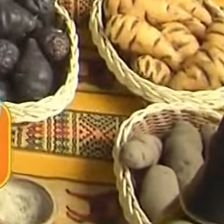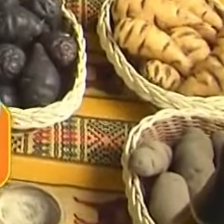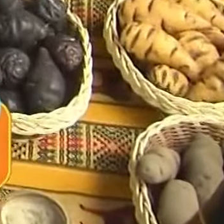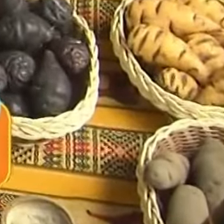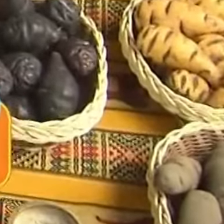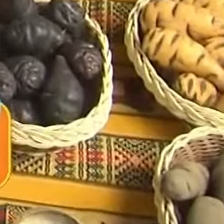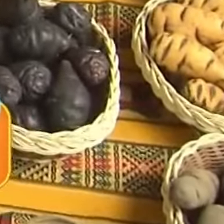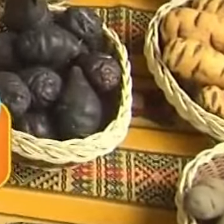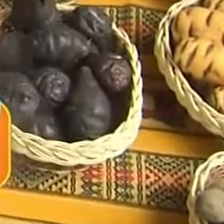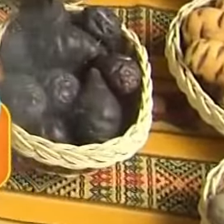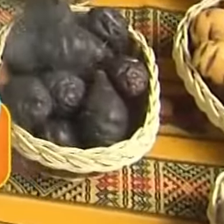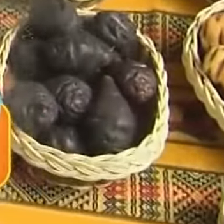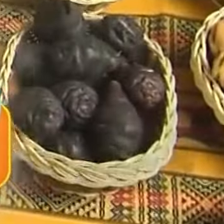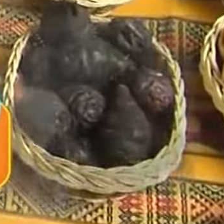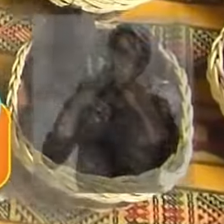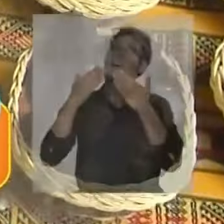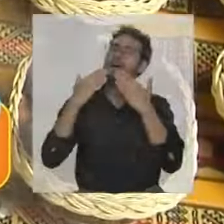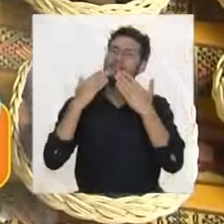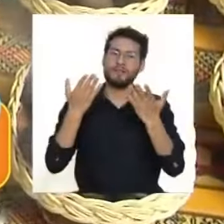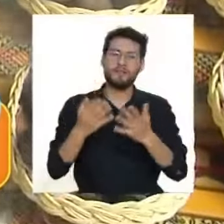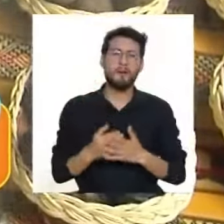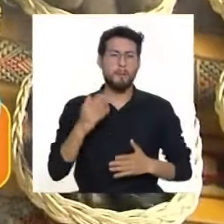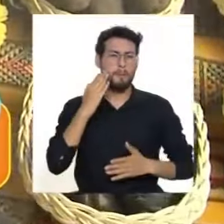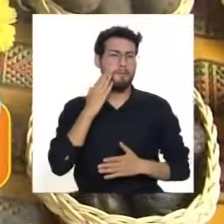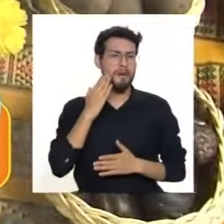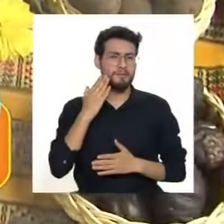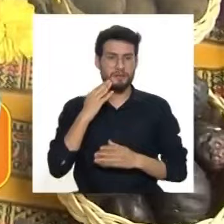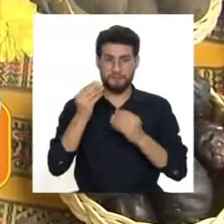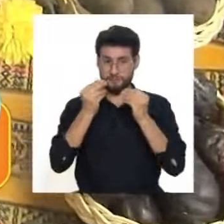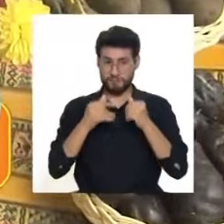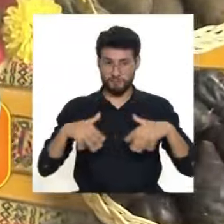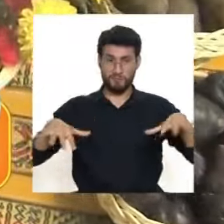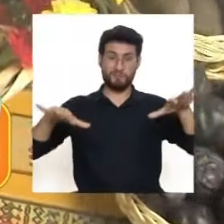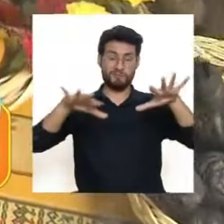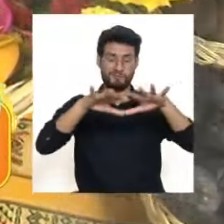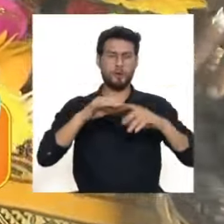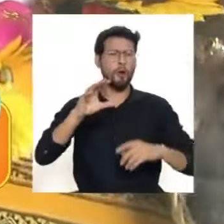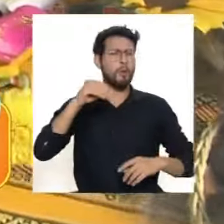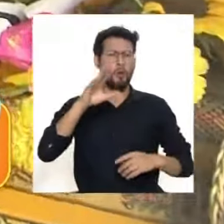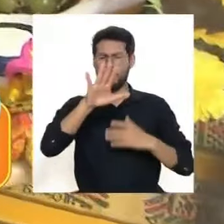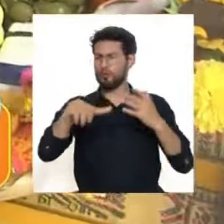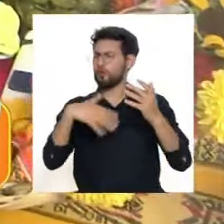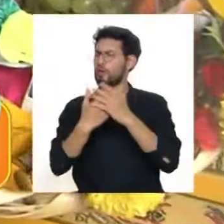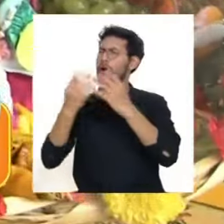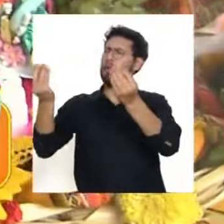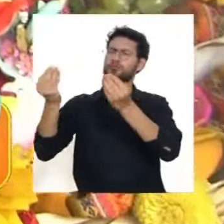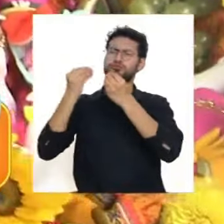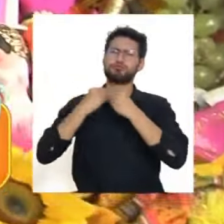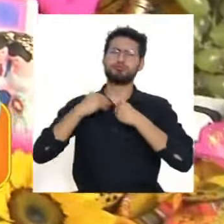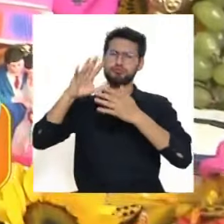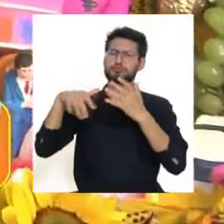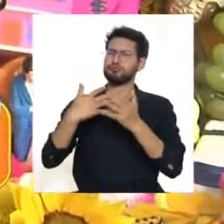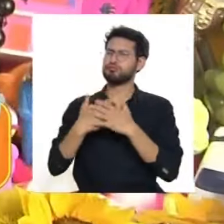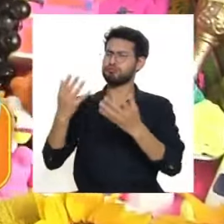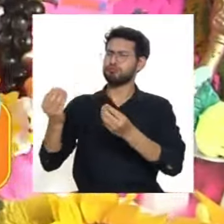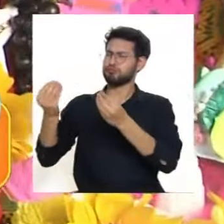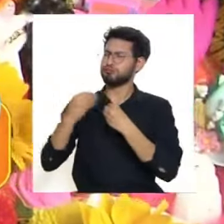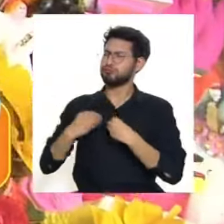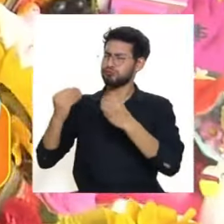entregamos en una forma de agradecimiento a nuestra madre tierra, a nuestra Pachamama, por todo lo que nos brinda, por todos los cultivos que